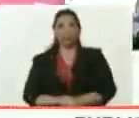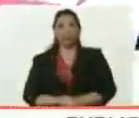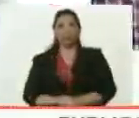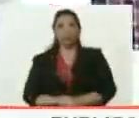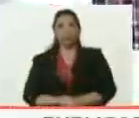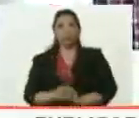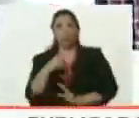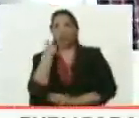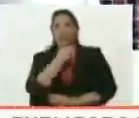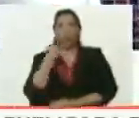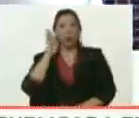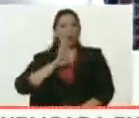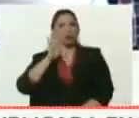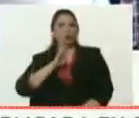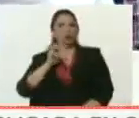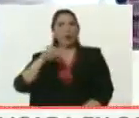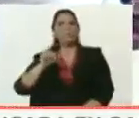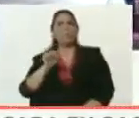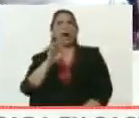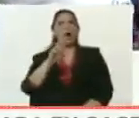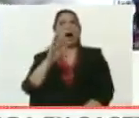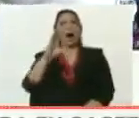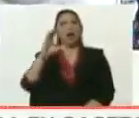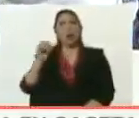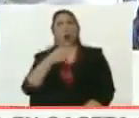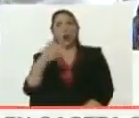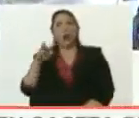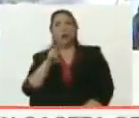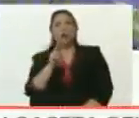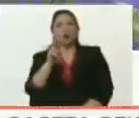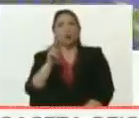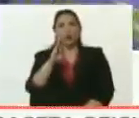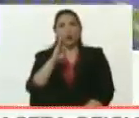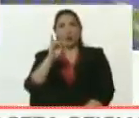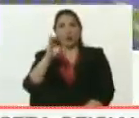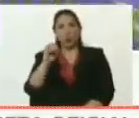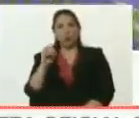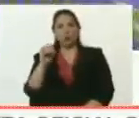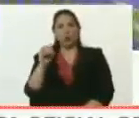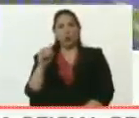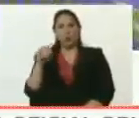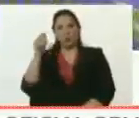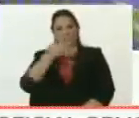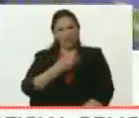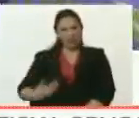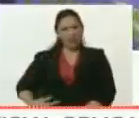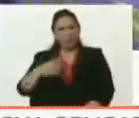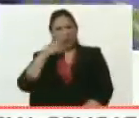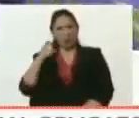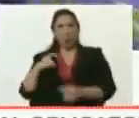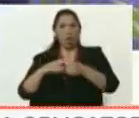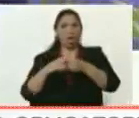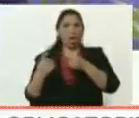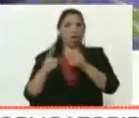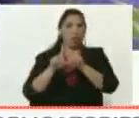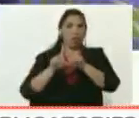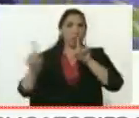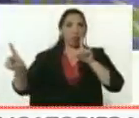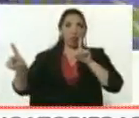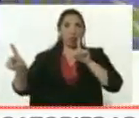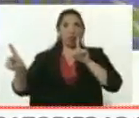sucia de Marco Rubio que el presidente Nicolás Maduro está aislado, que el presidente Nicolás Maduro